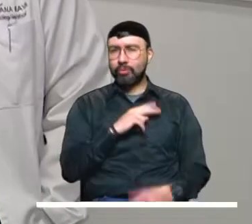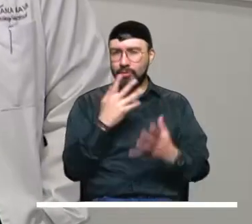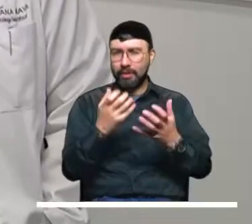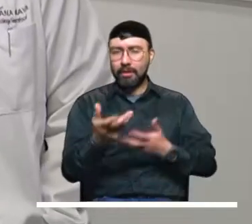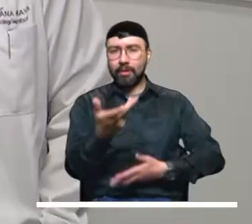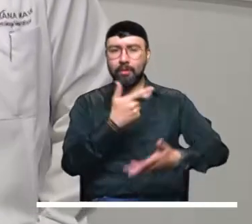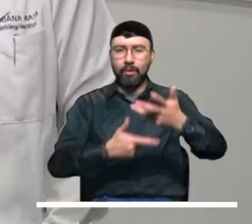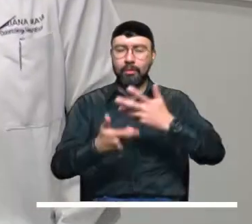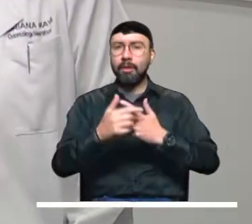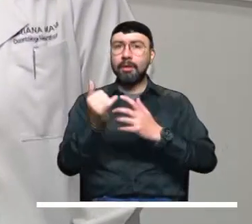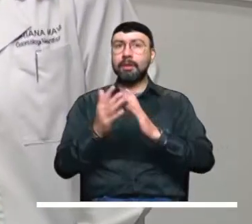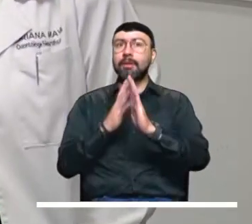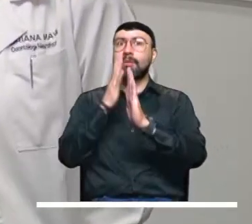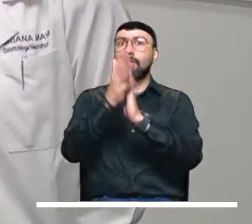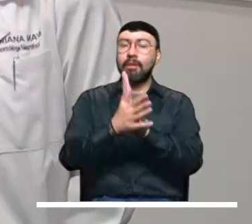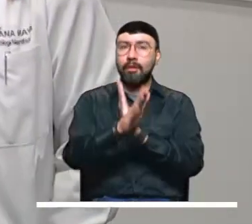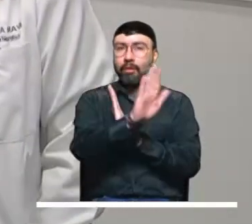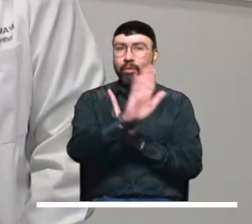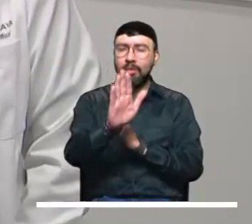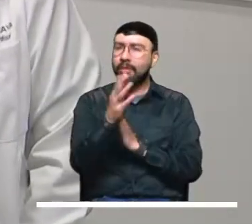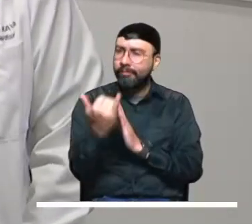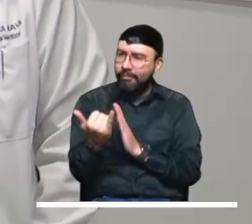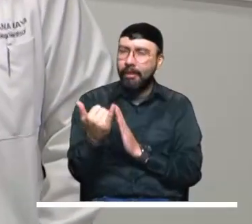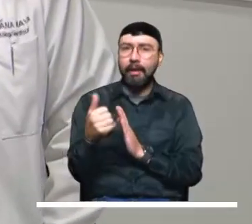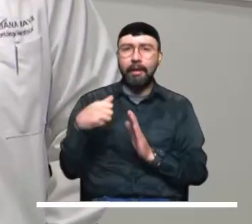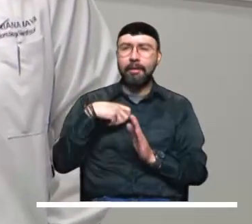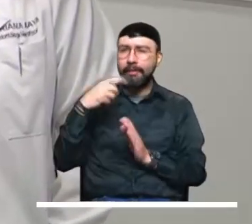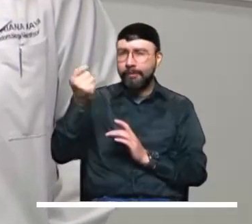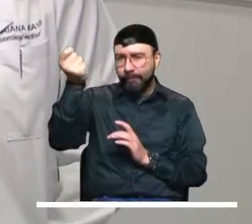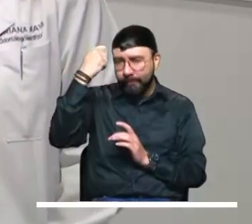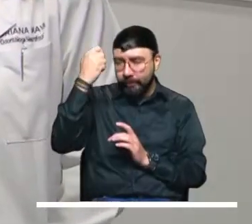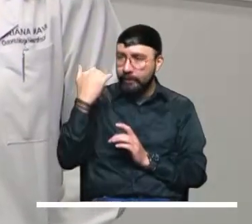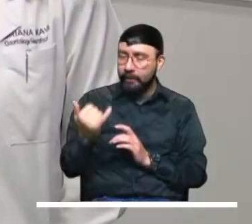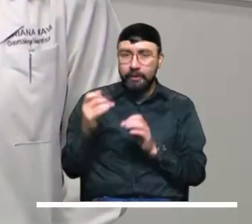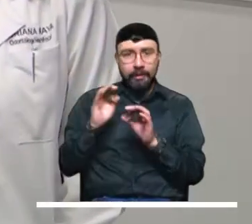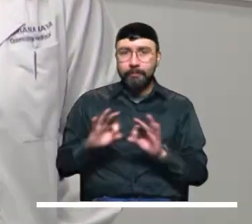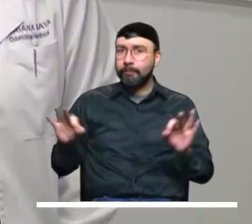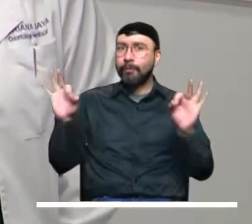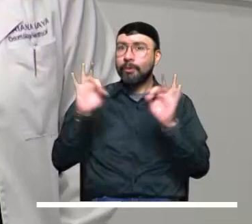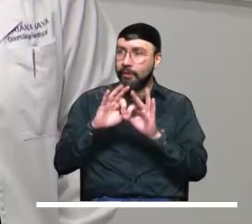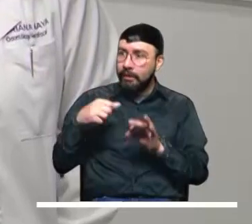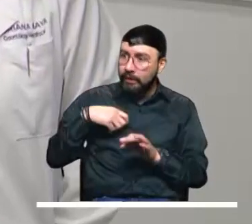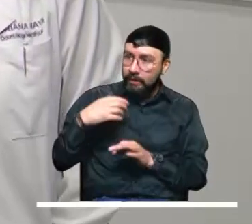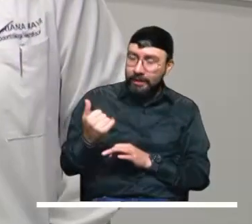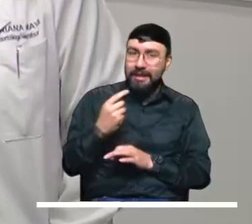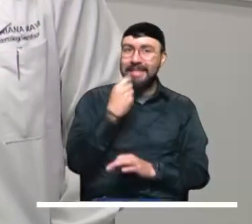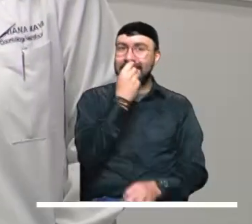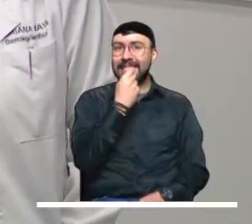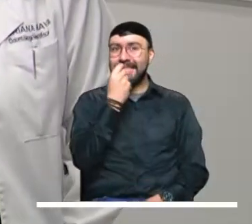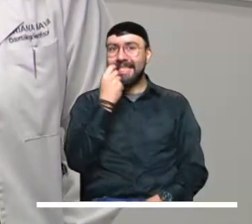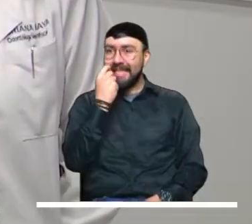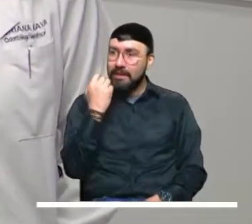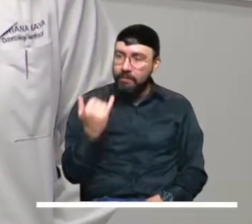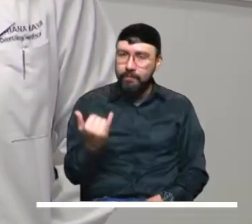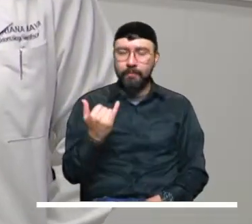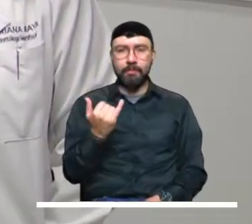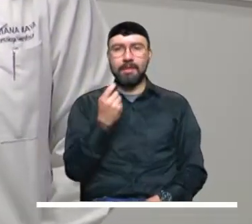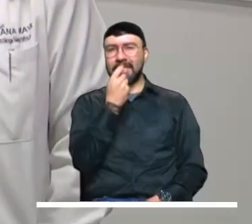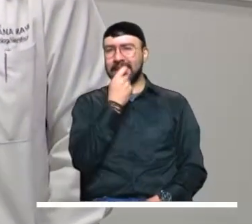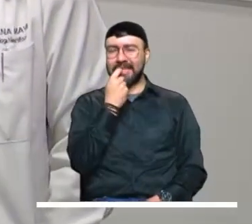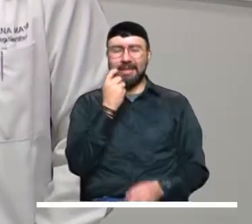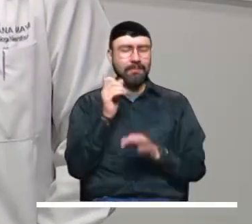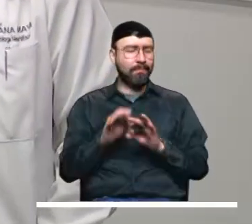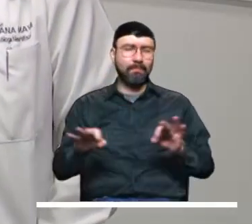hoy información para ustedes, para que tengamos en cuenta la importancia que tiene la boca, los dientes